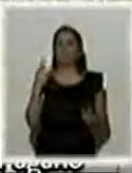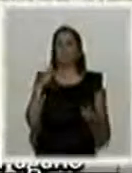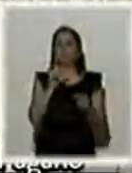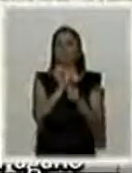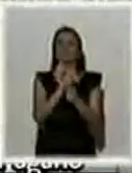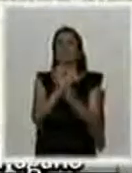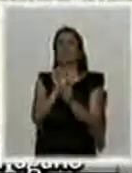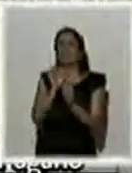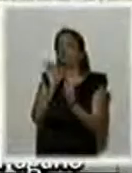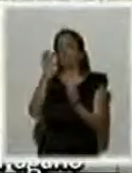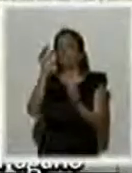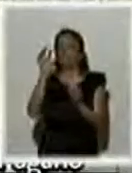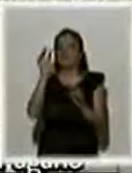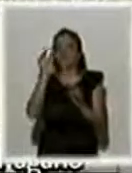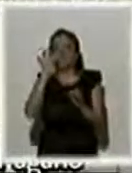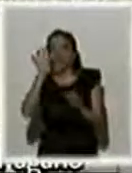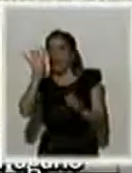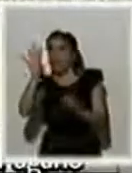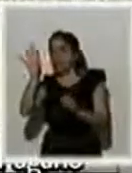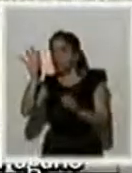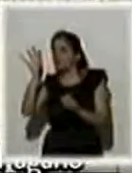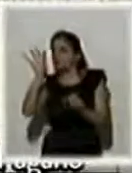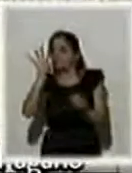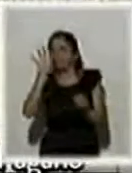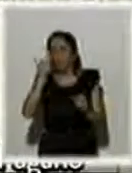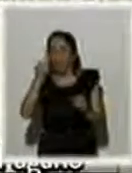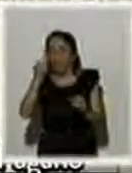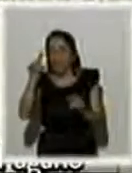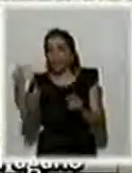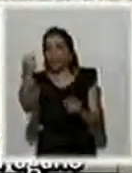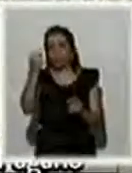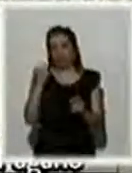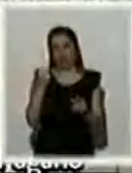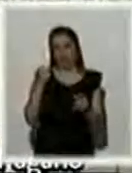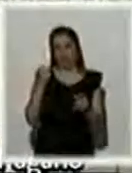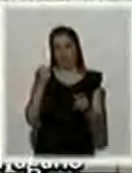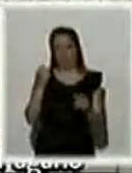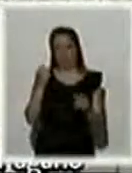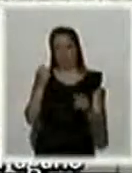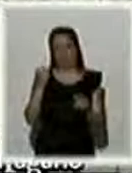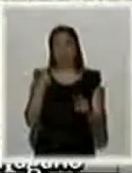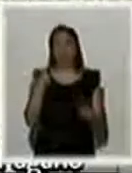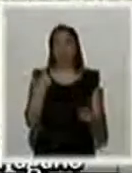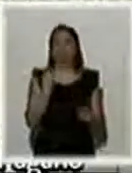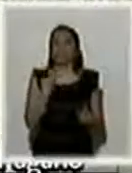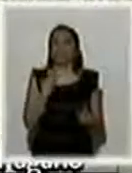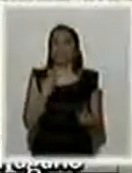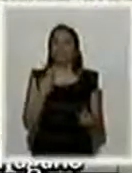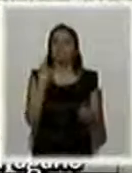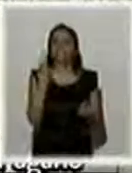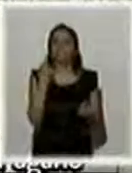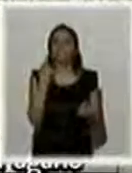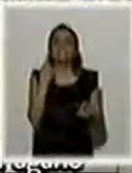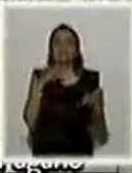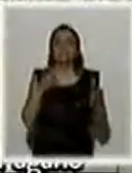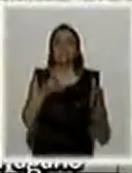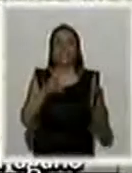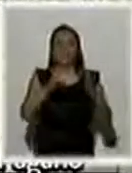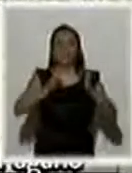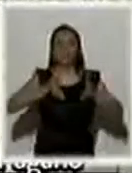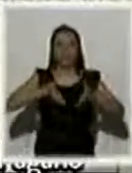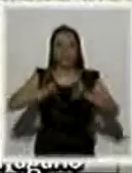funcionen. Necesitamos ley de derribo. Necesitamos las rutas blindadas, pero si